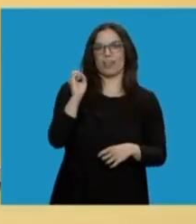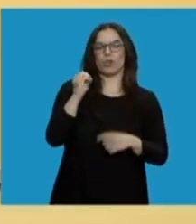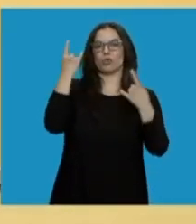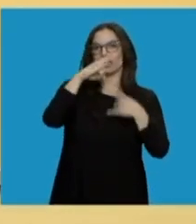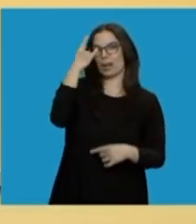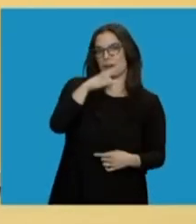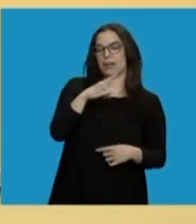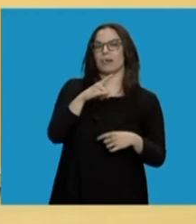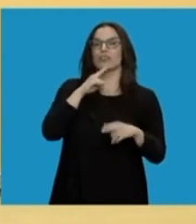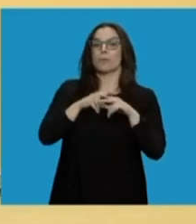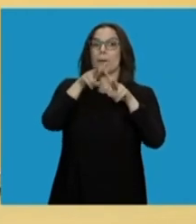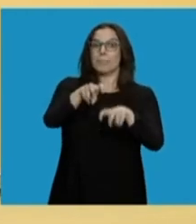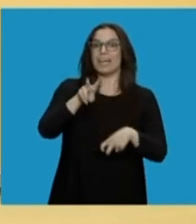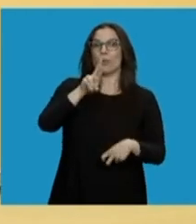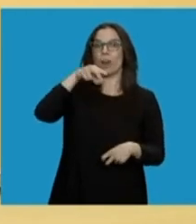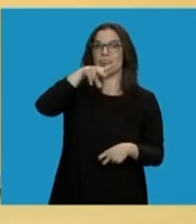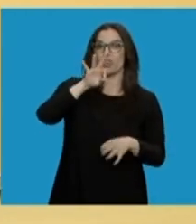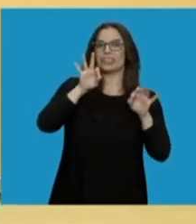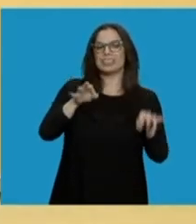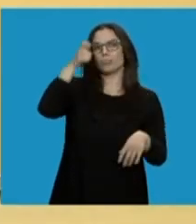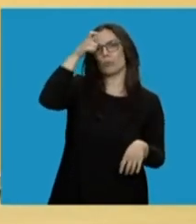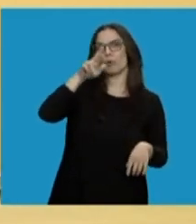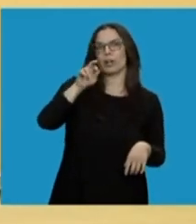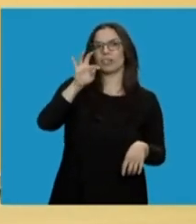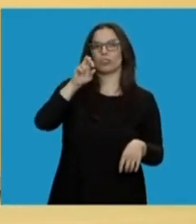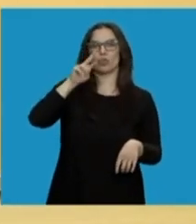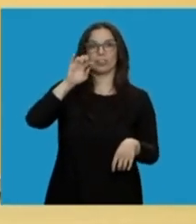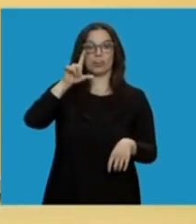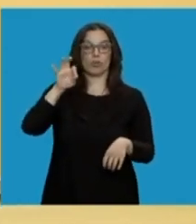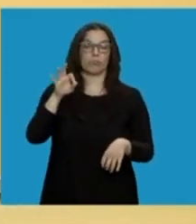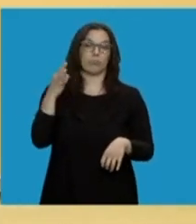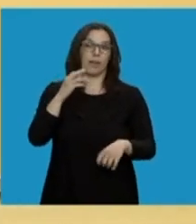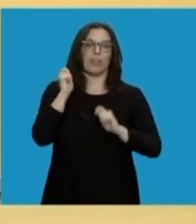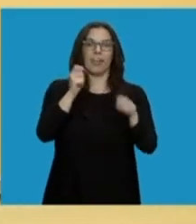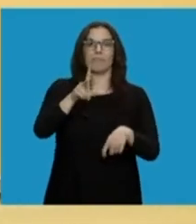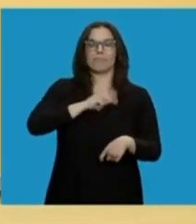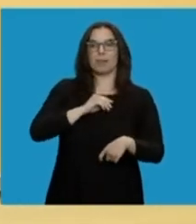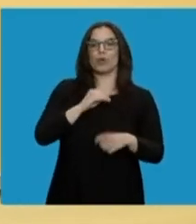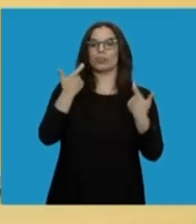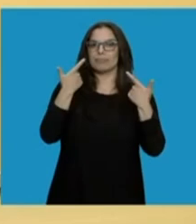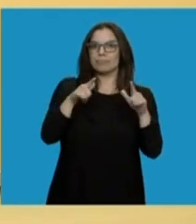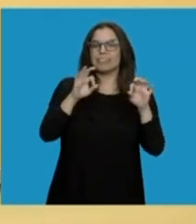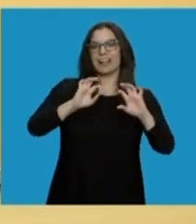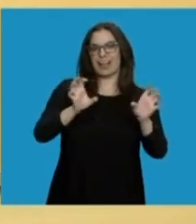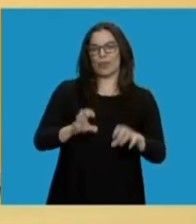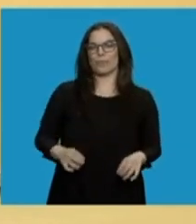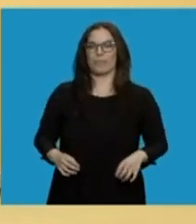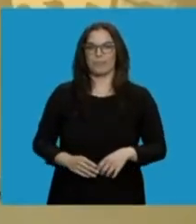uranio de Retortillo. El jurado ha considerado que es merecedor del premio de periodismo Francisco de Cosío en su modalidad de